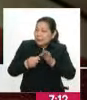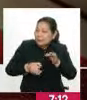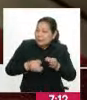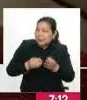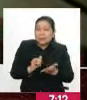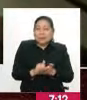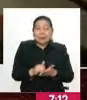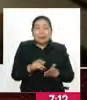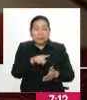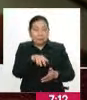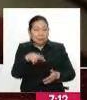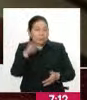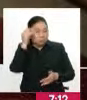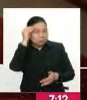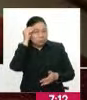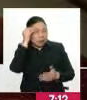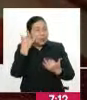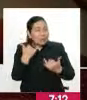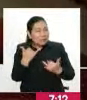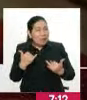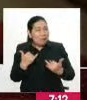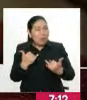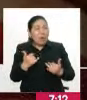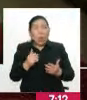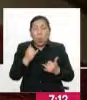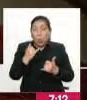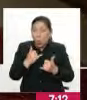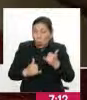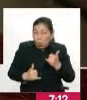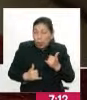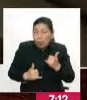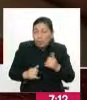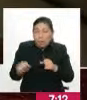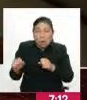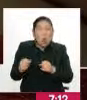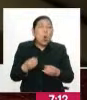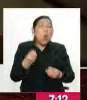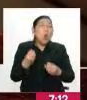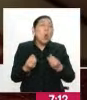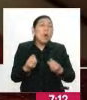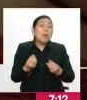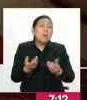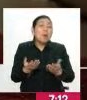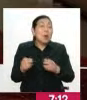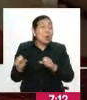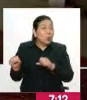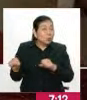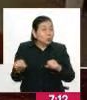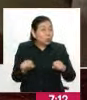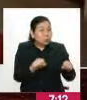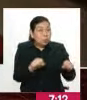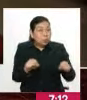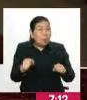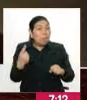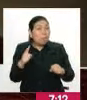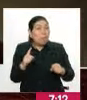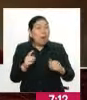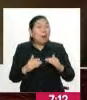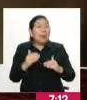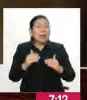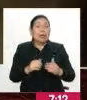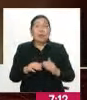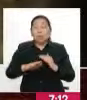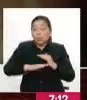básicamente lo que hemos aprendido en todos estos sismos que han ocurrido ahora último es el hecho de que las ondas sísmicas solamente sacuden los